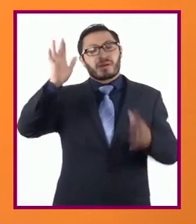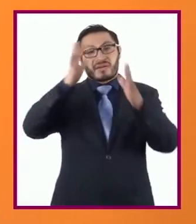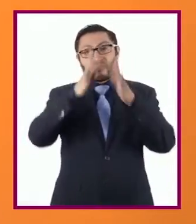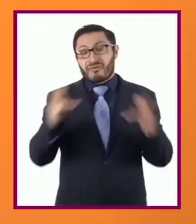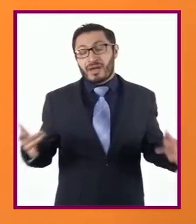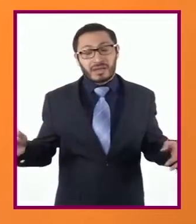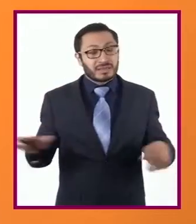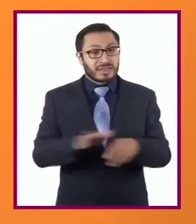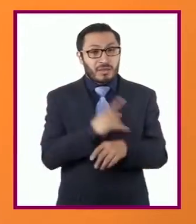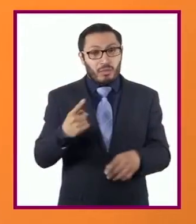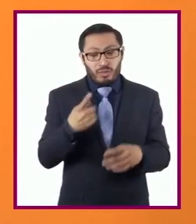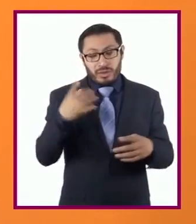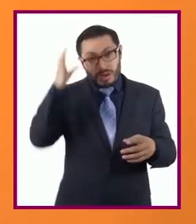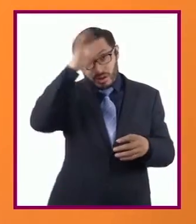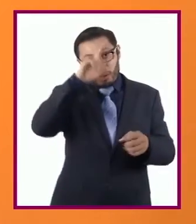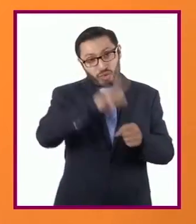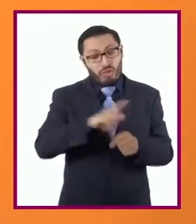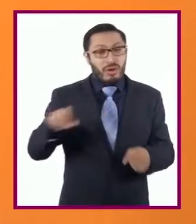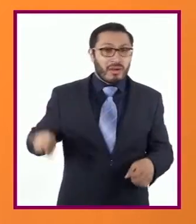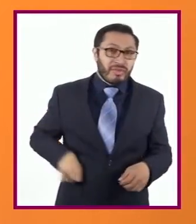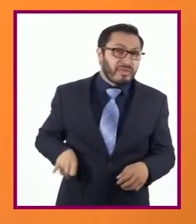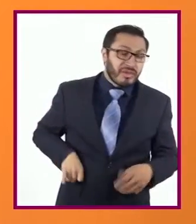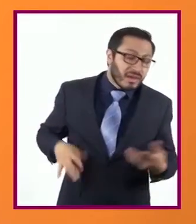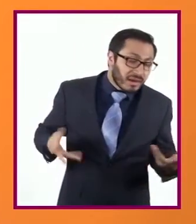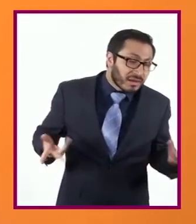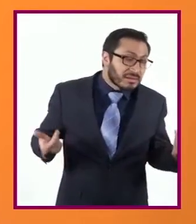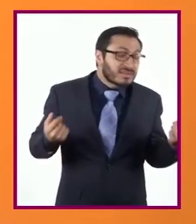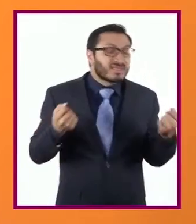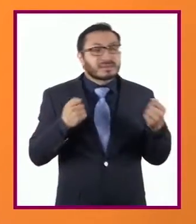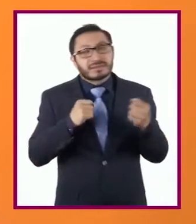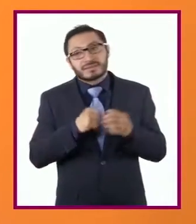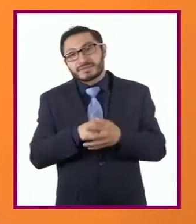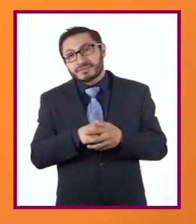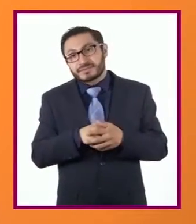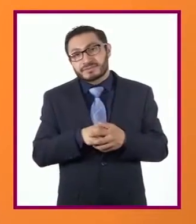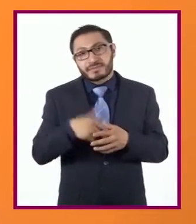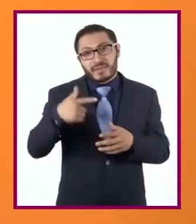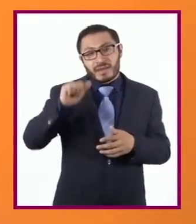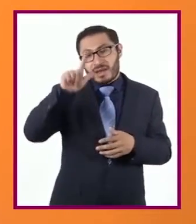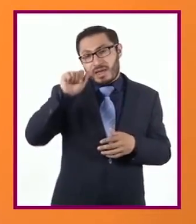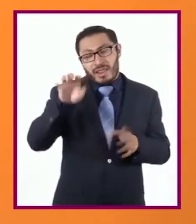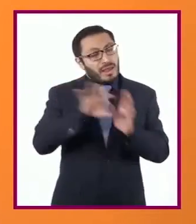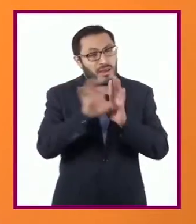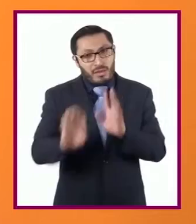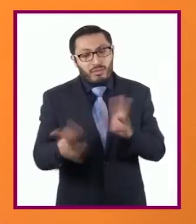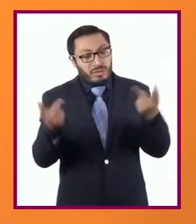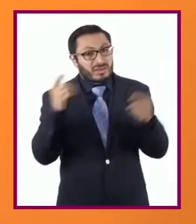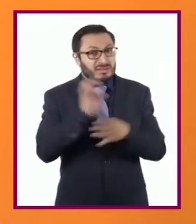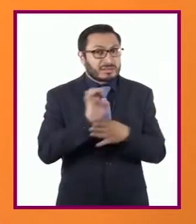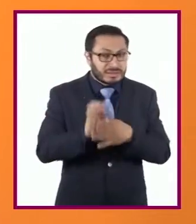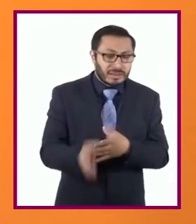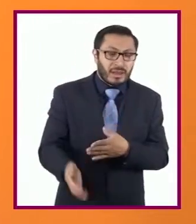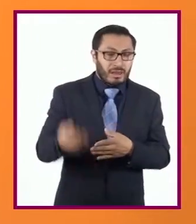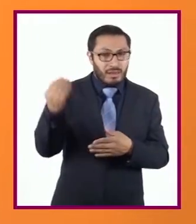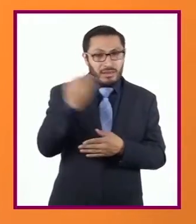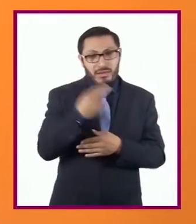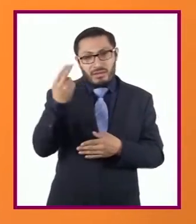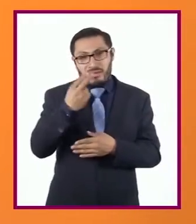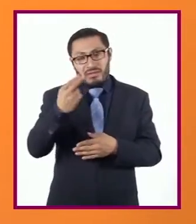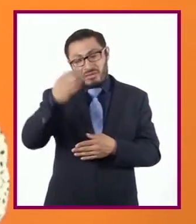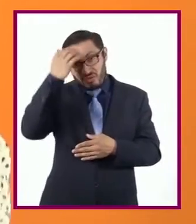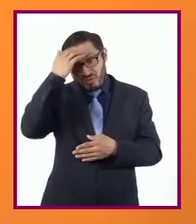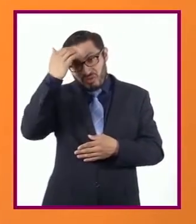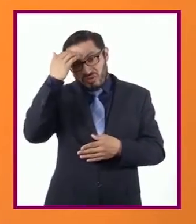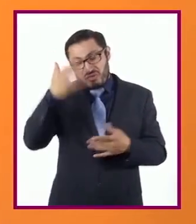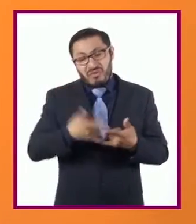está muy interesado en la cultura gala, ¿no? Entonces necesita conocer cuál es la